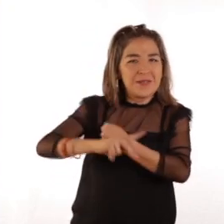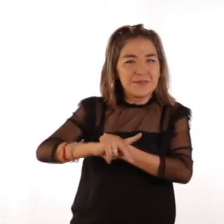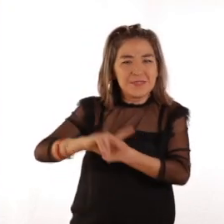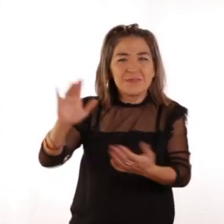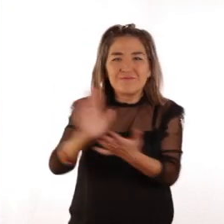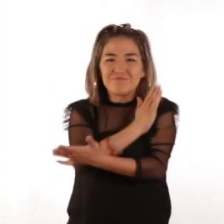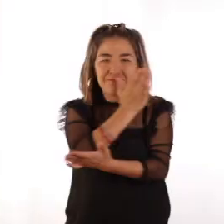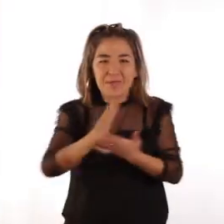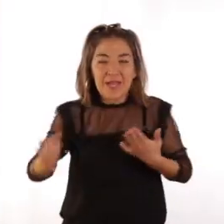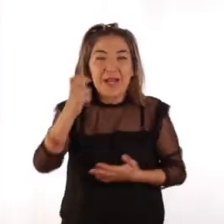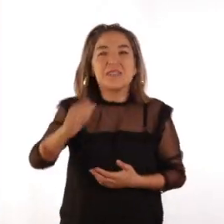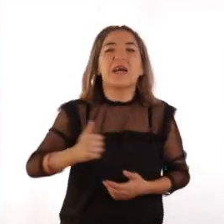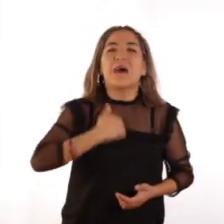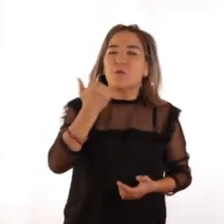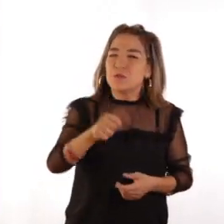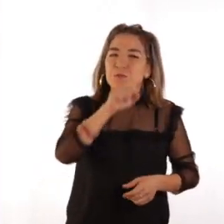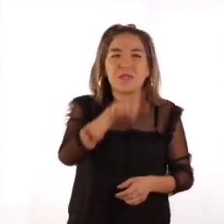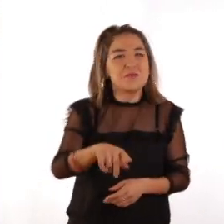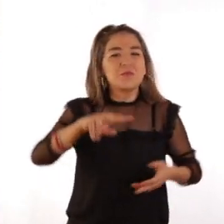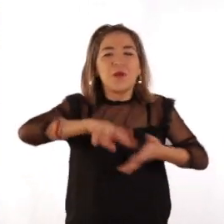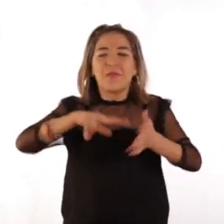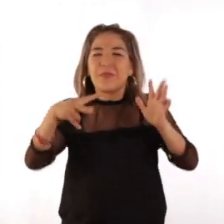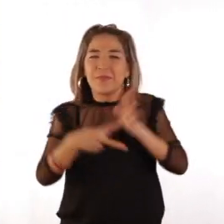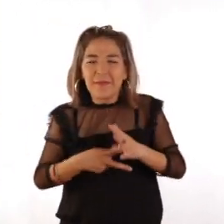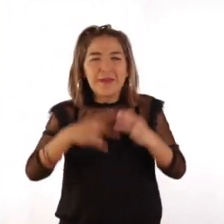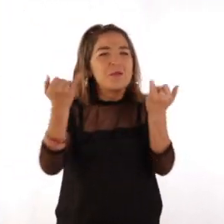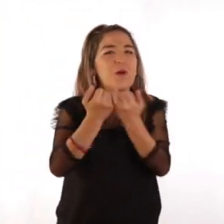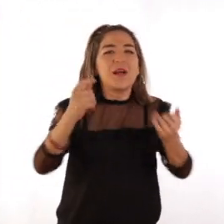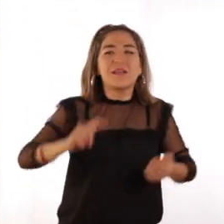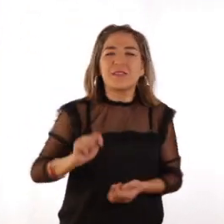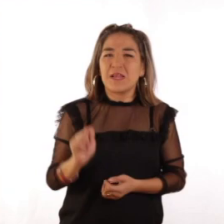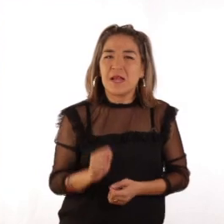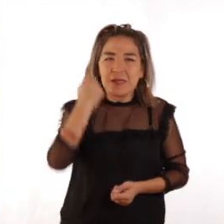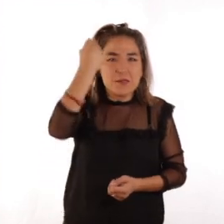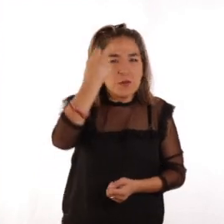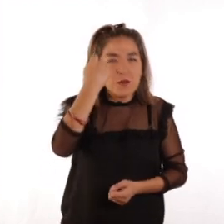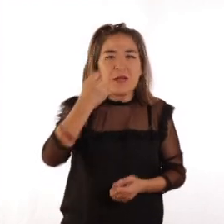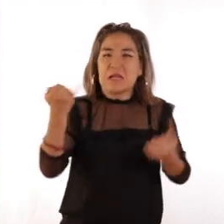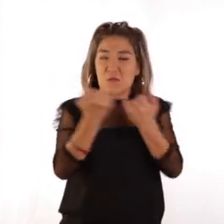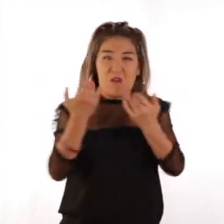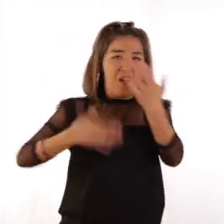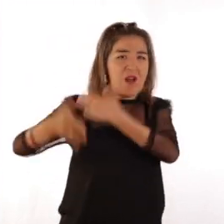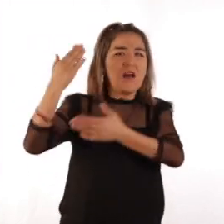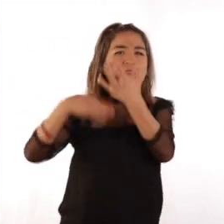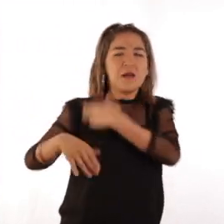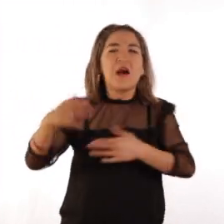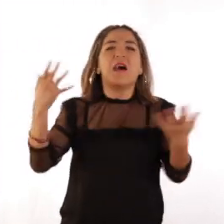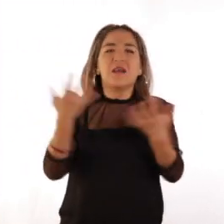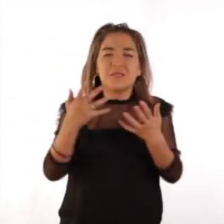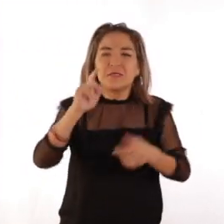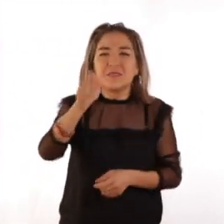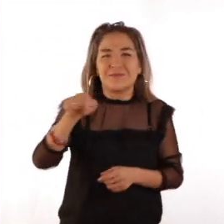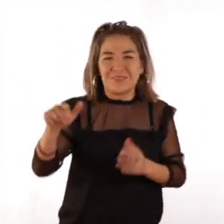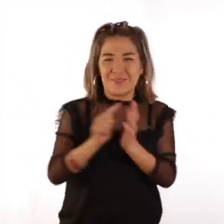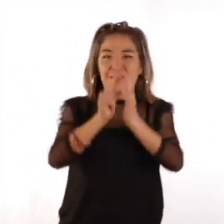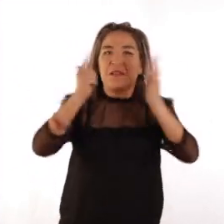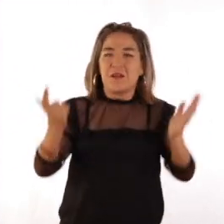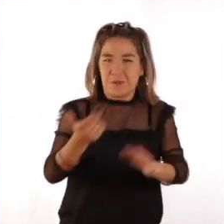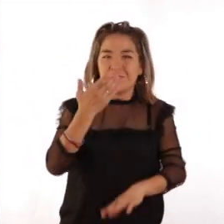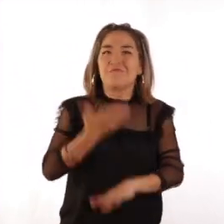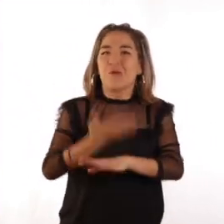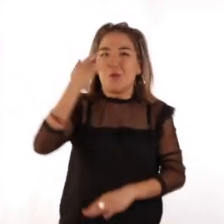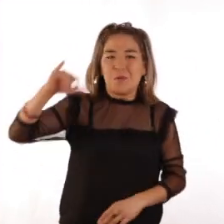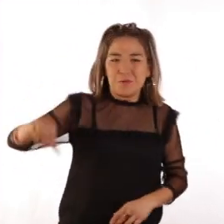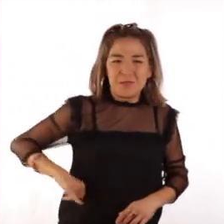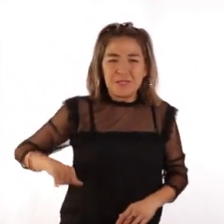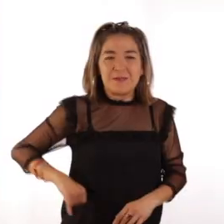país, aprovechando las mismas técnicas y tecnologías que existen. Igual antes había que hacer, hay un libro